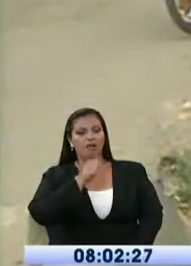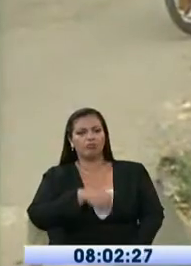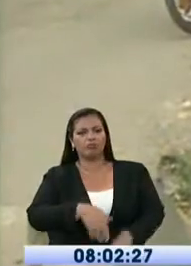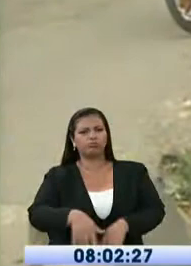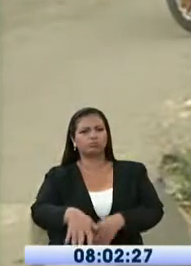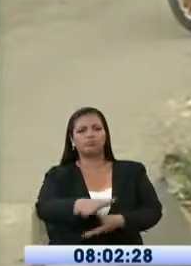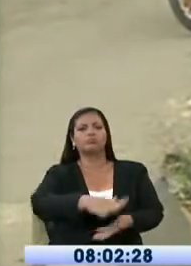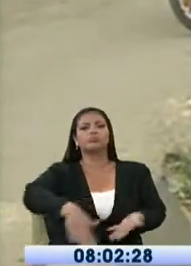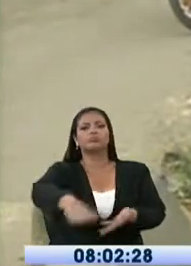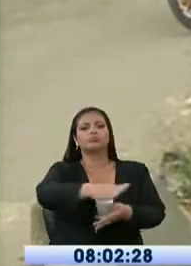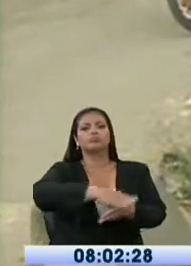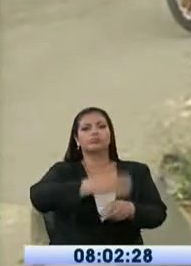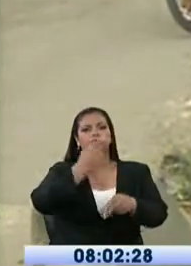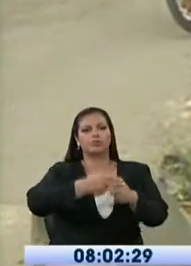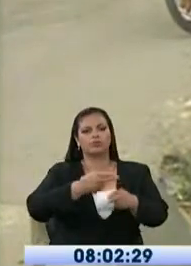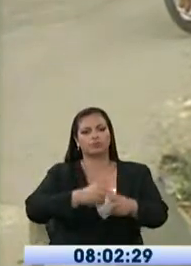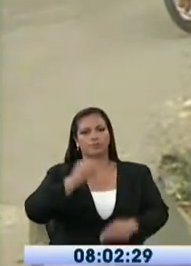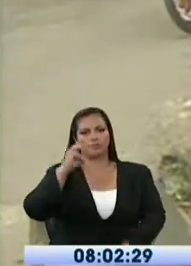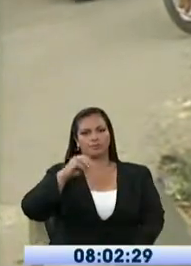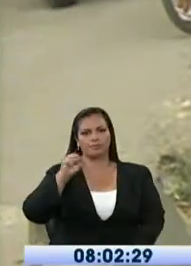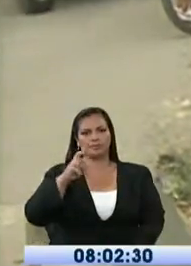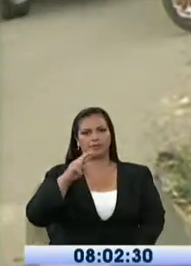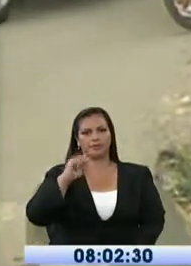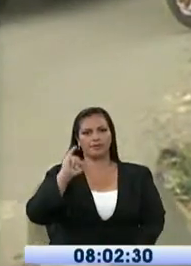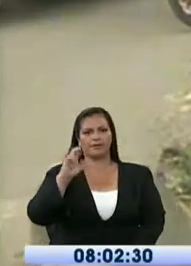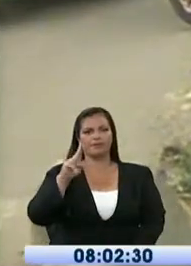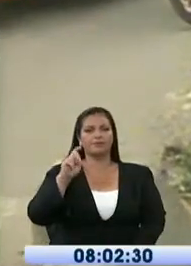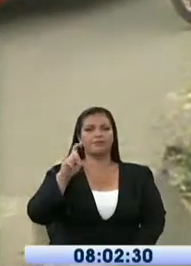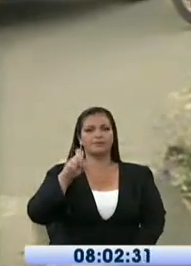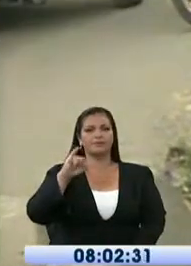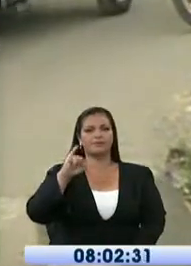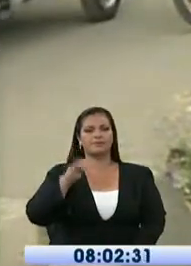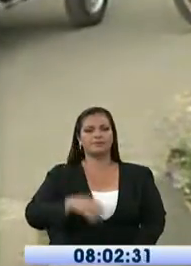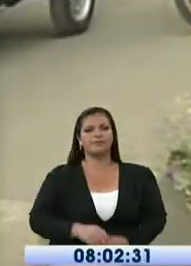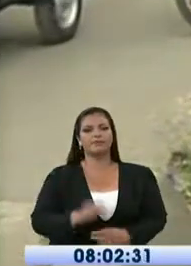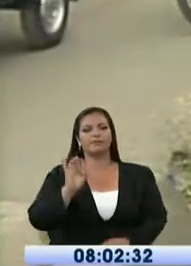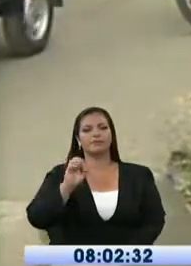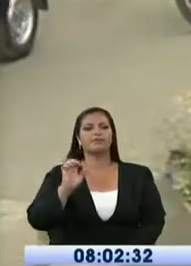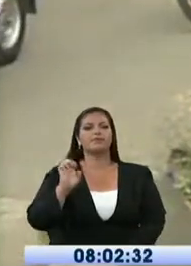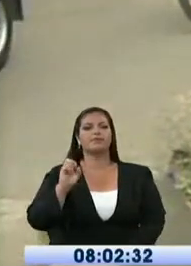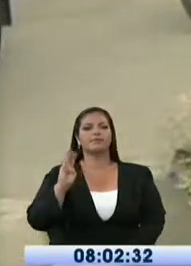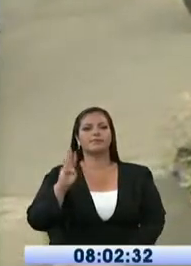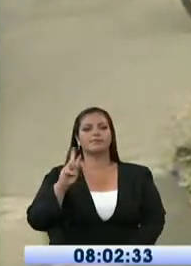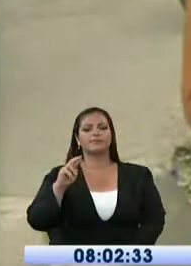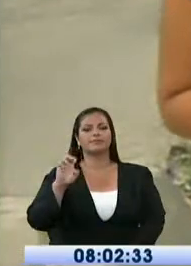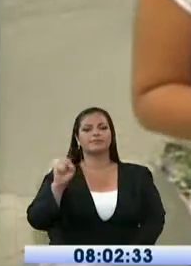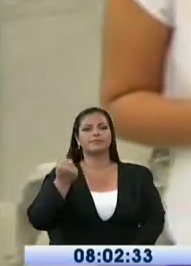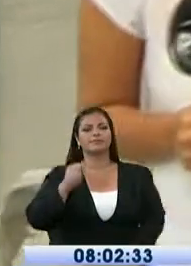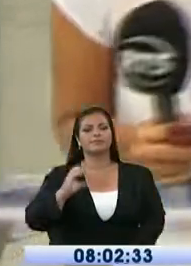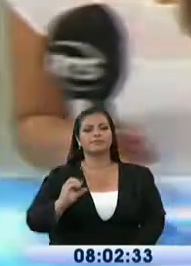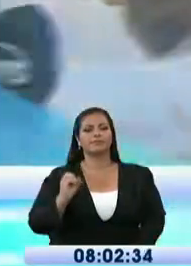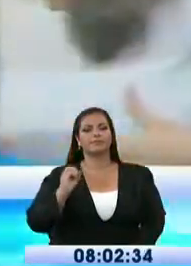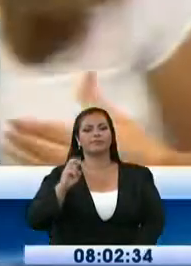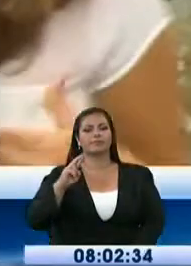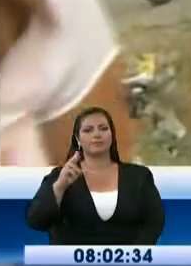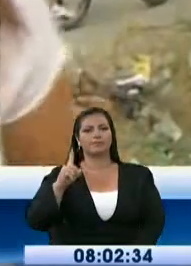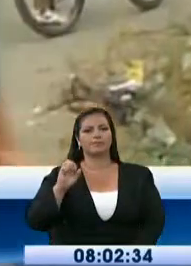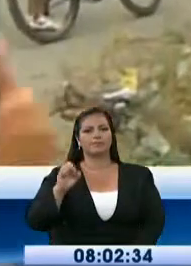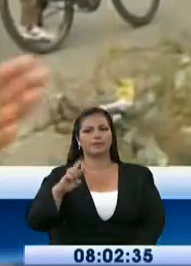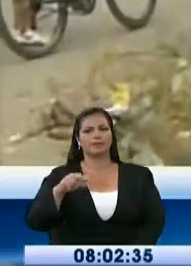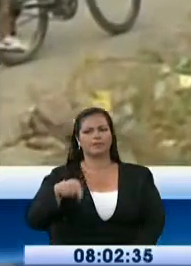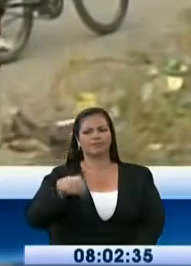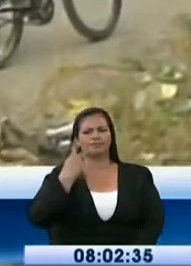cooperativa Mariusi Febres Cordero. Estamos aquí porque precisamente este es uno de los lugares que cada vez que llega el invierno, el